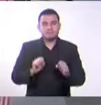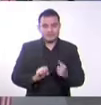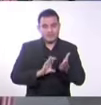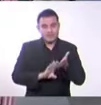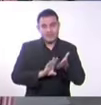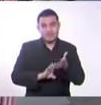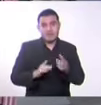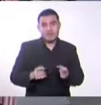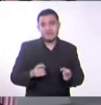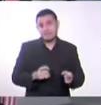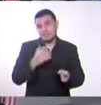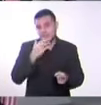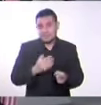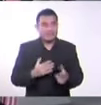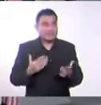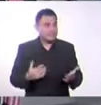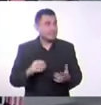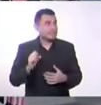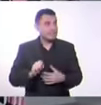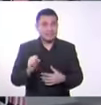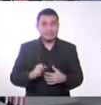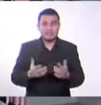sí, Luis,